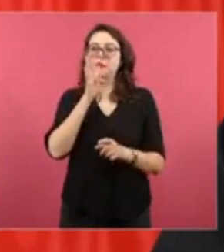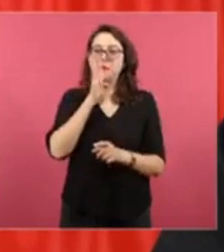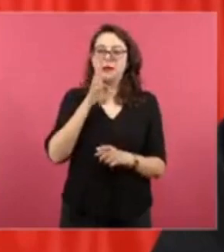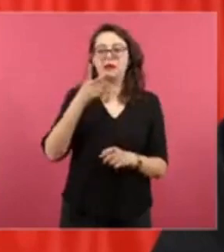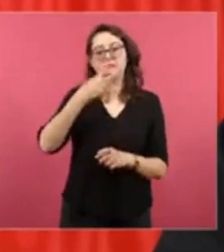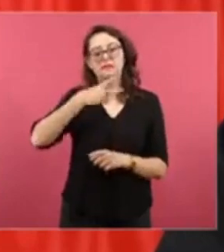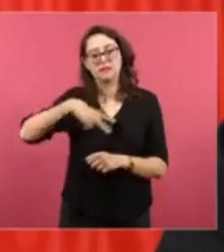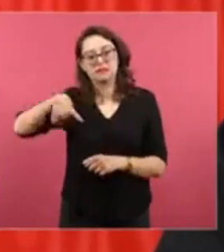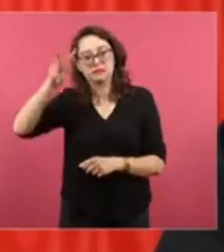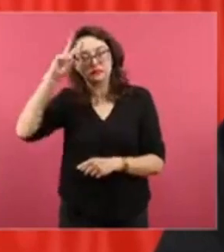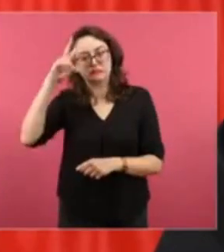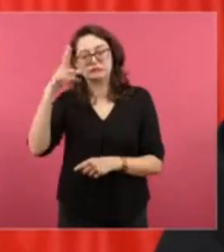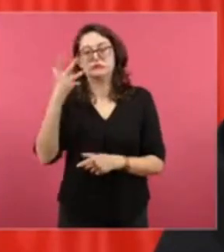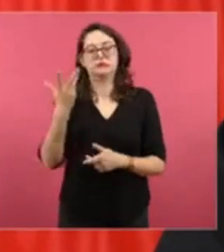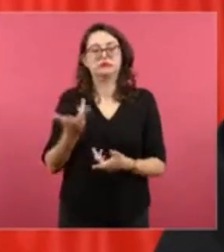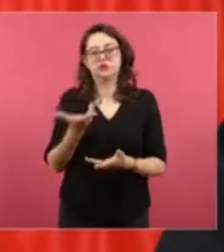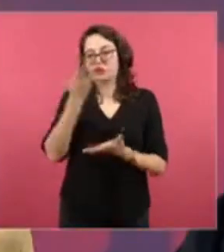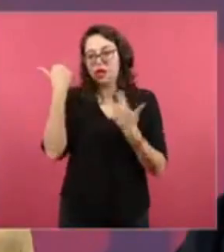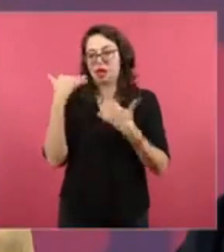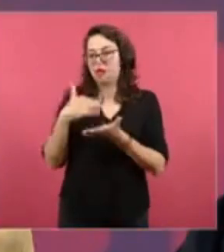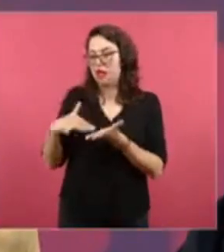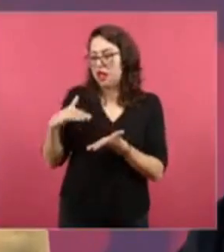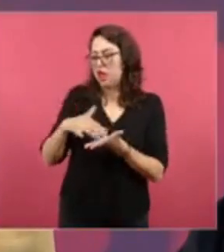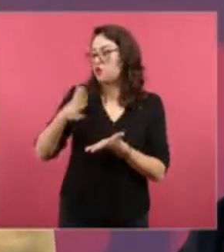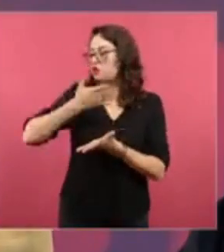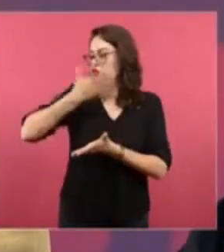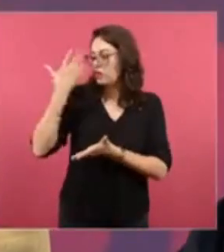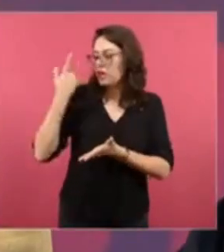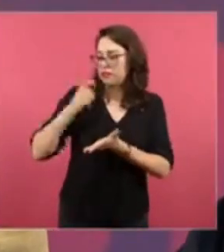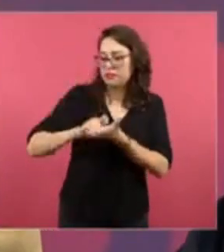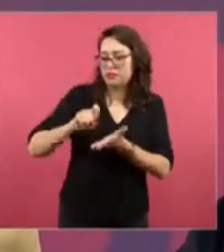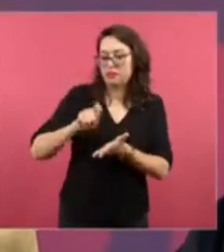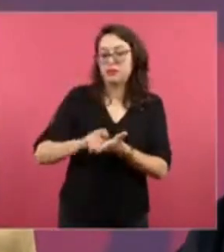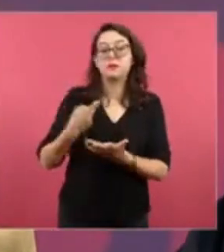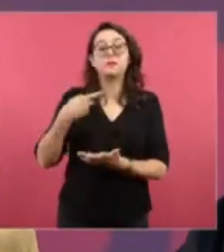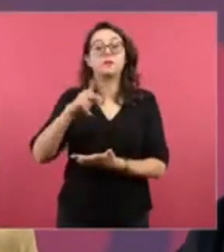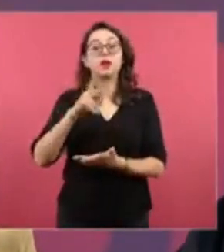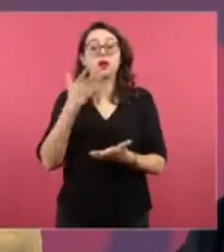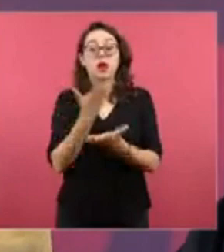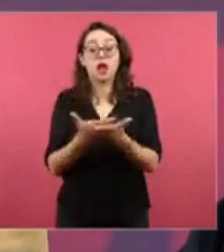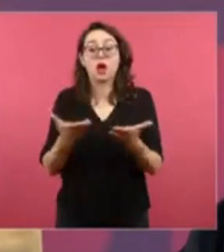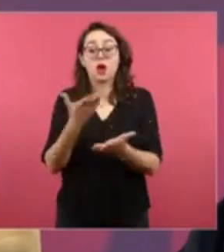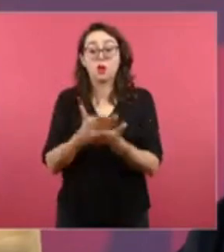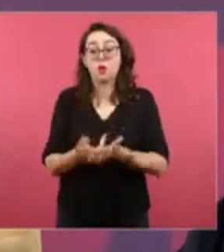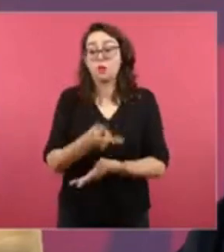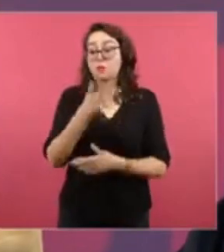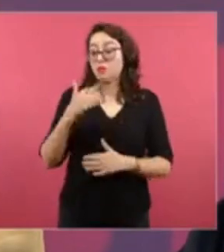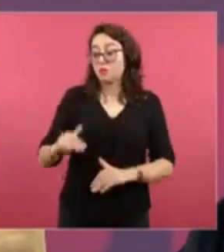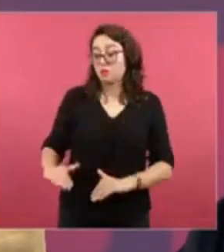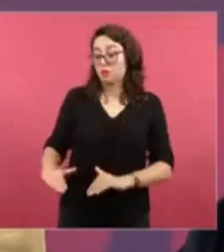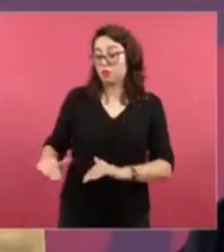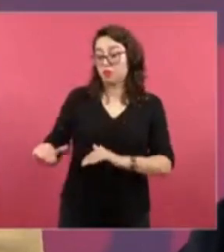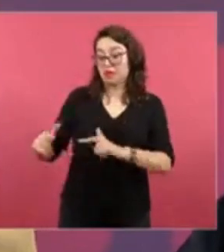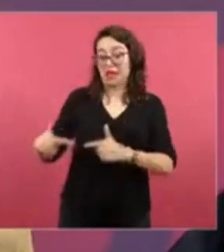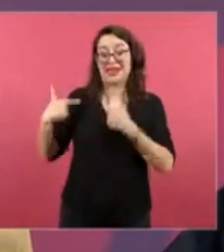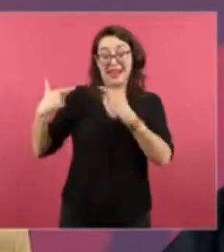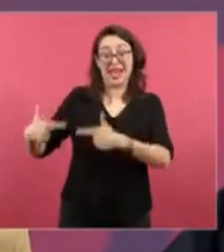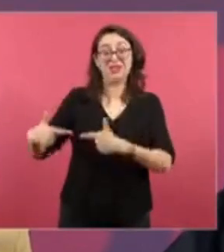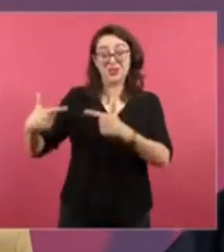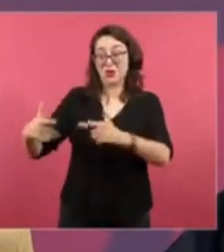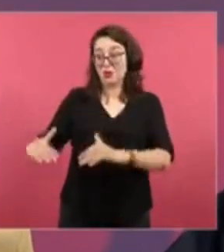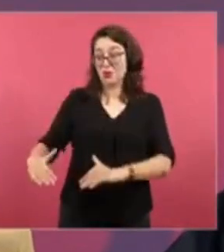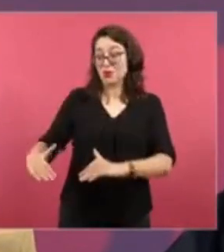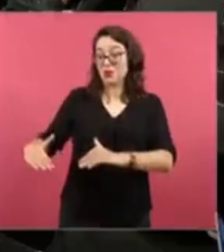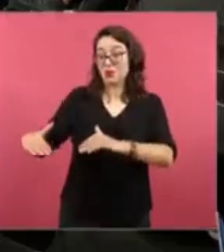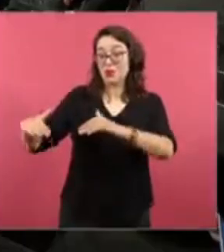más fuertes que hizo la Secretaría de Educación Pública. Pero los contextos actuales nos indican otra cosa. Y estos papás que encontramos